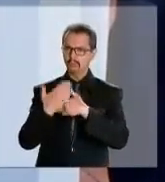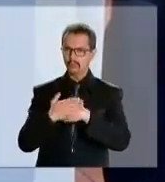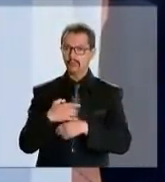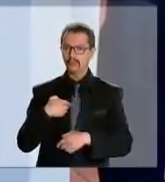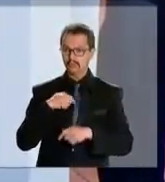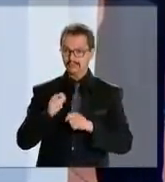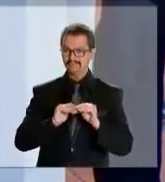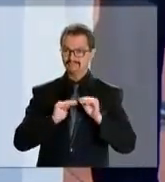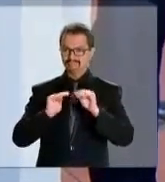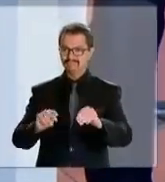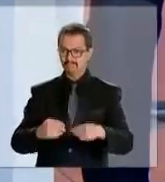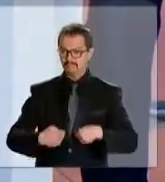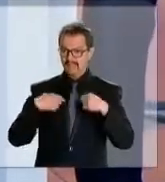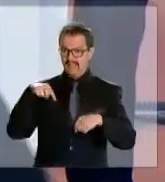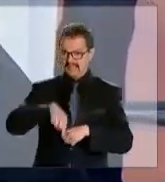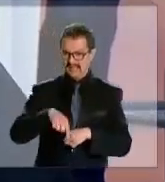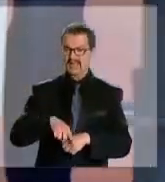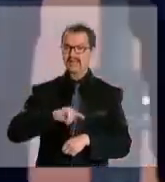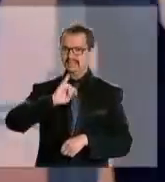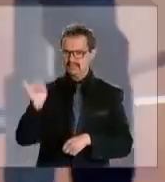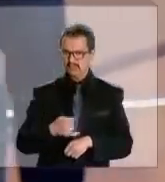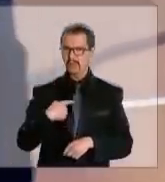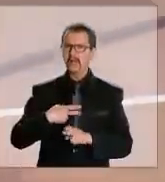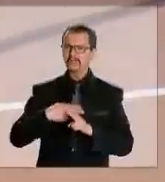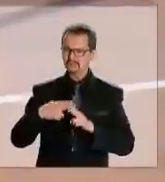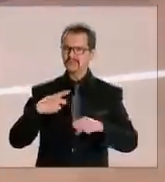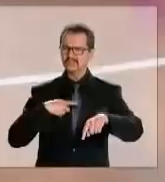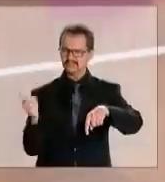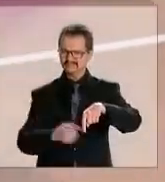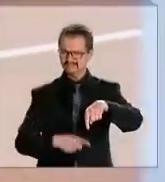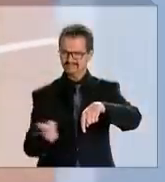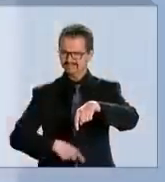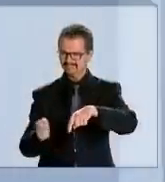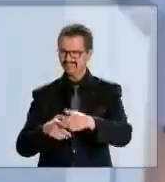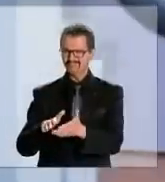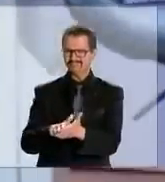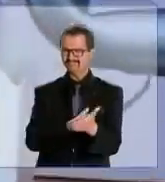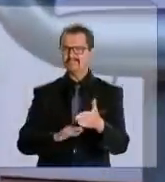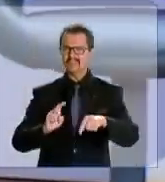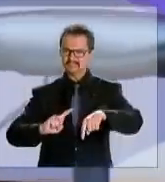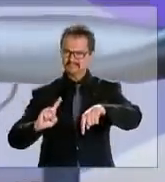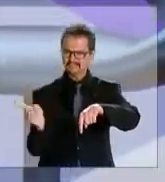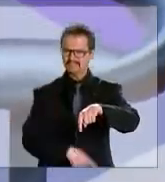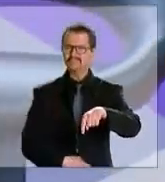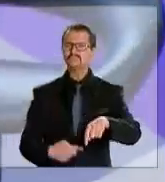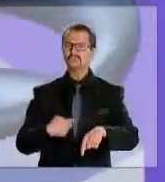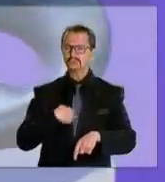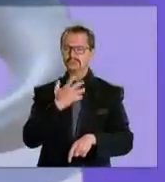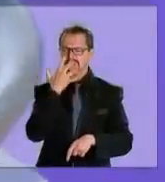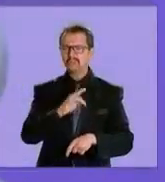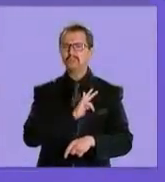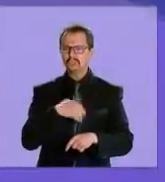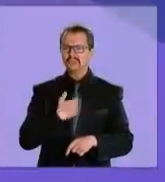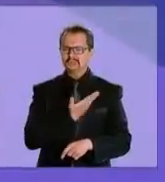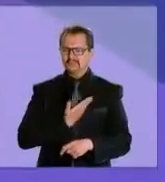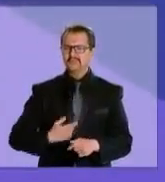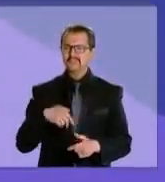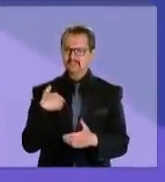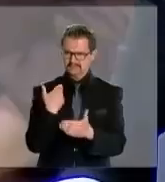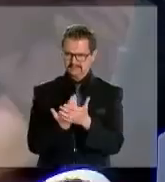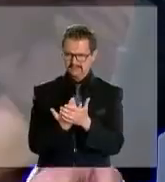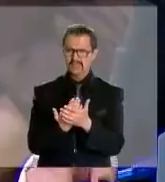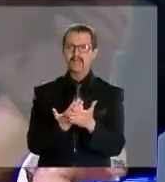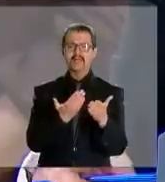seré un presidente integrante muchas gracias candidato rodríguez calderón cambia tome su turno de cruzar la línea teresa